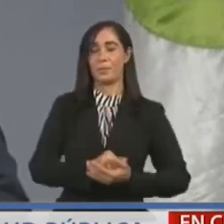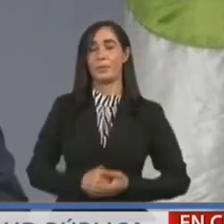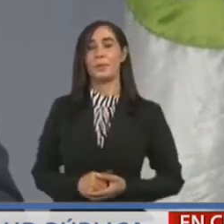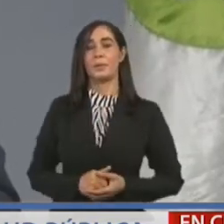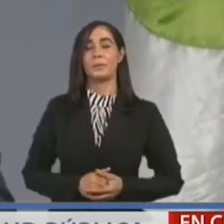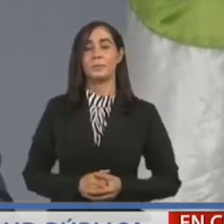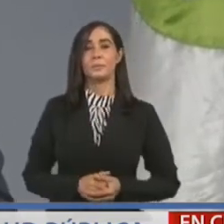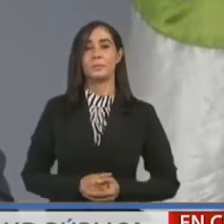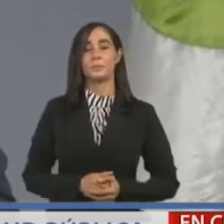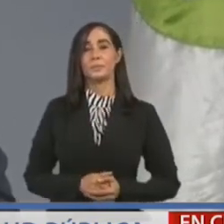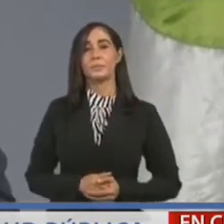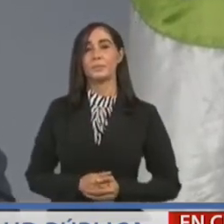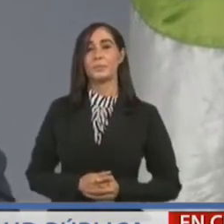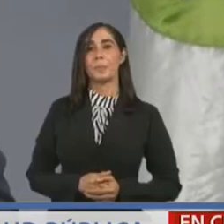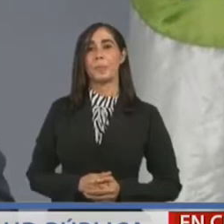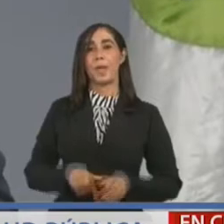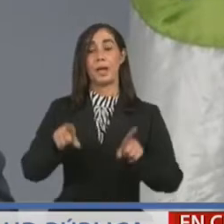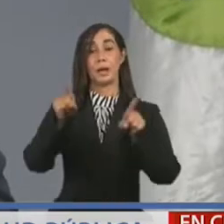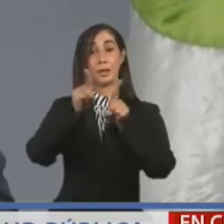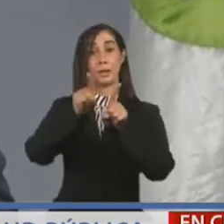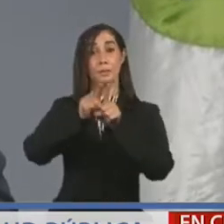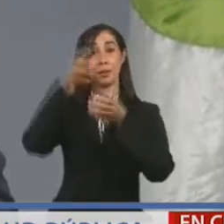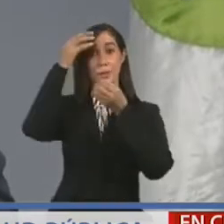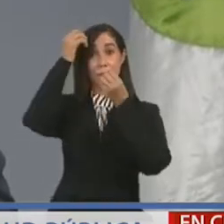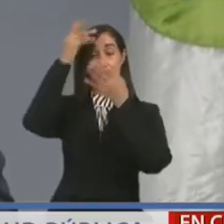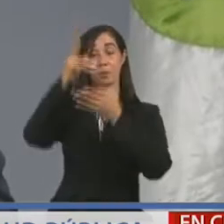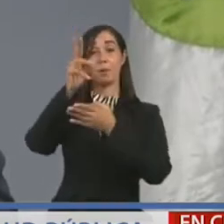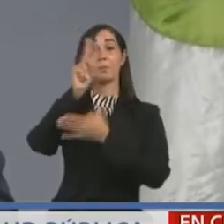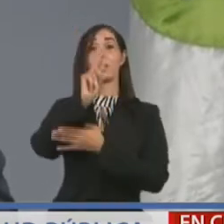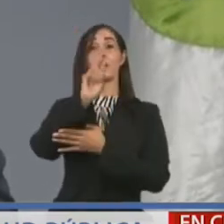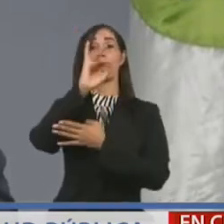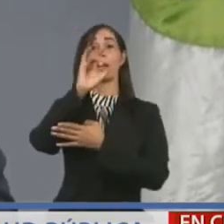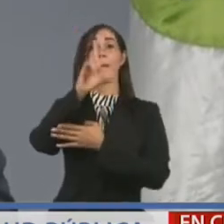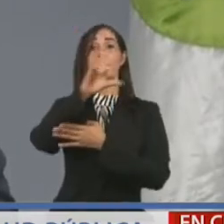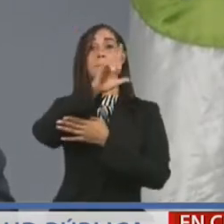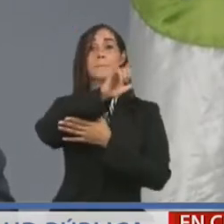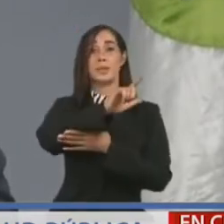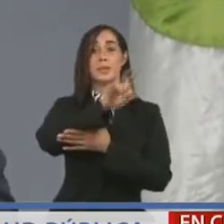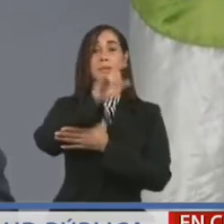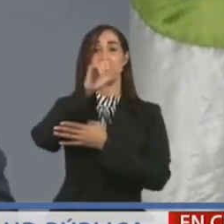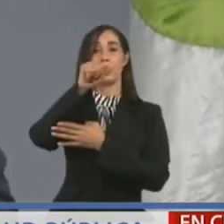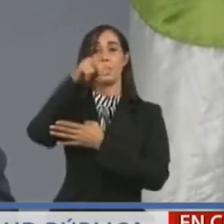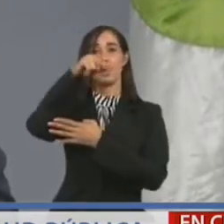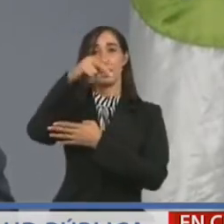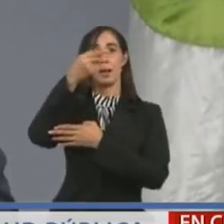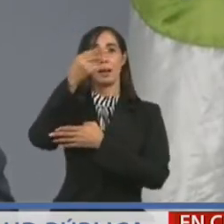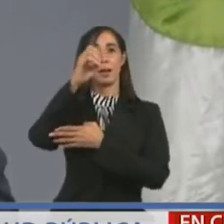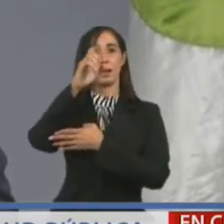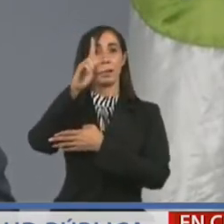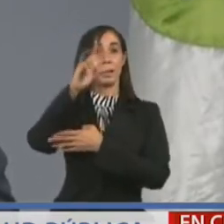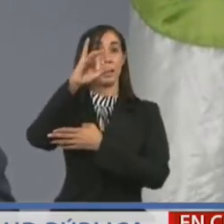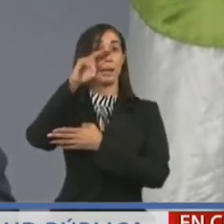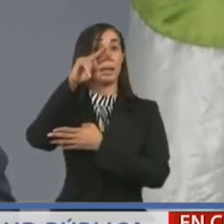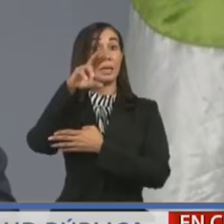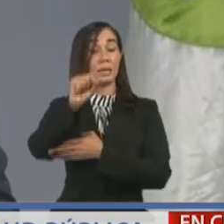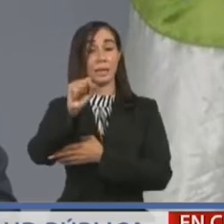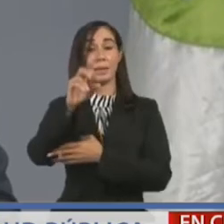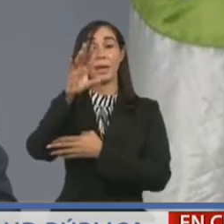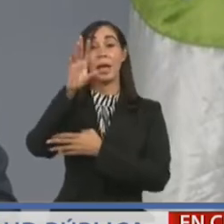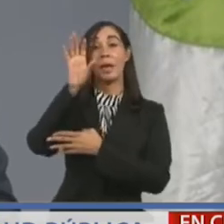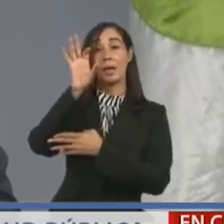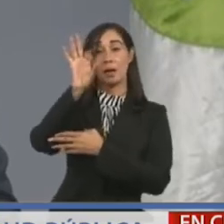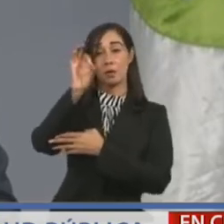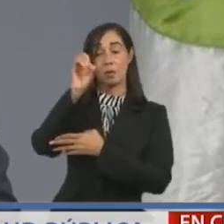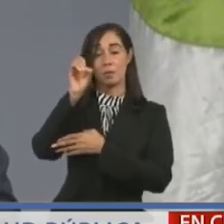informamos que en Villa Angelina, donde estaban recluidos 90 personas, 79